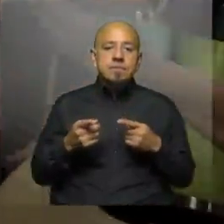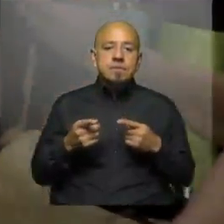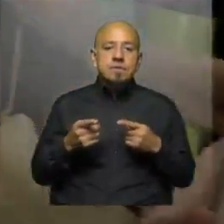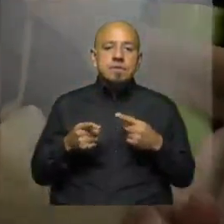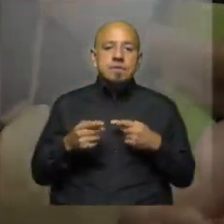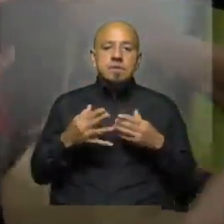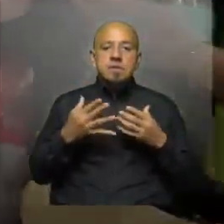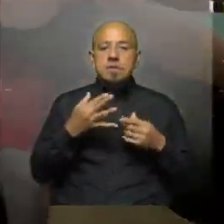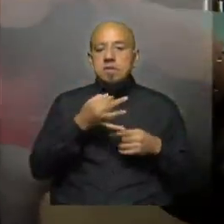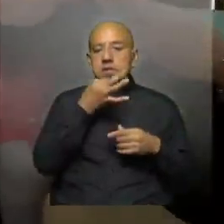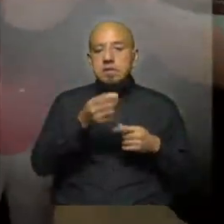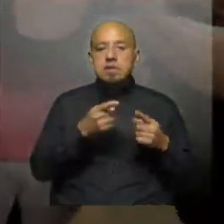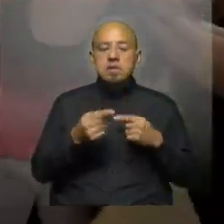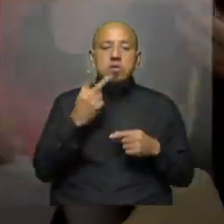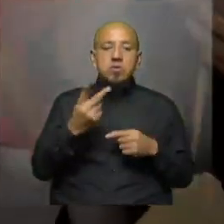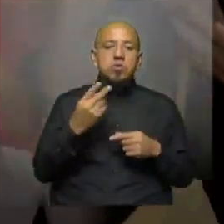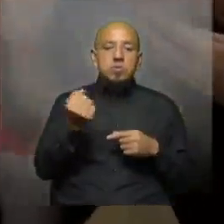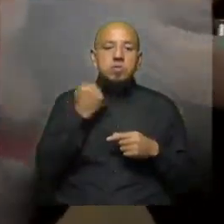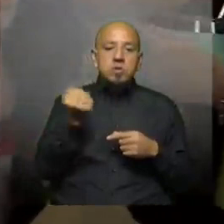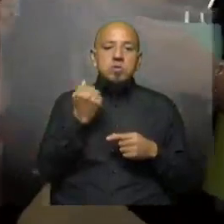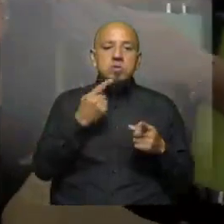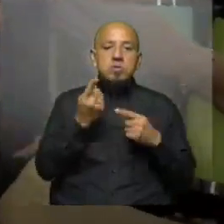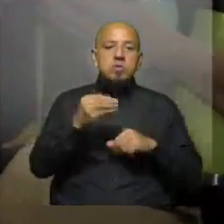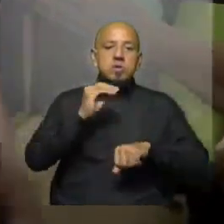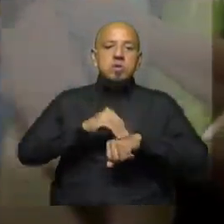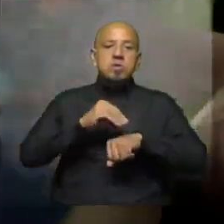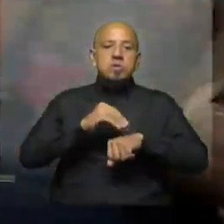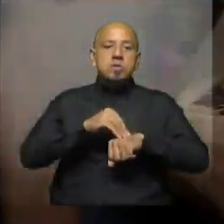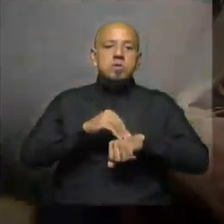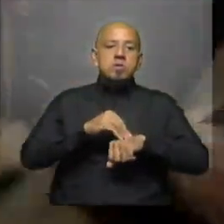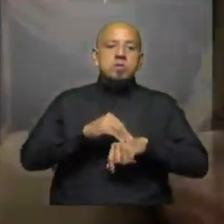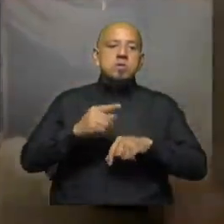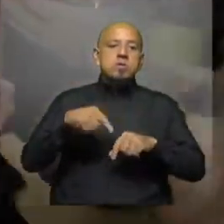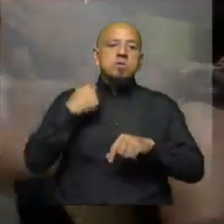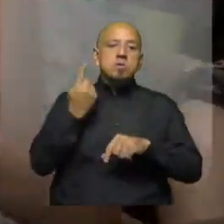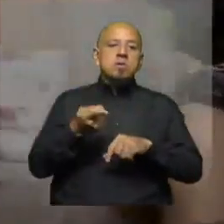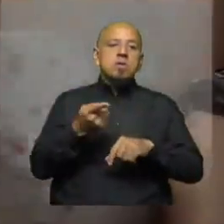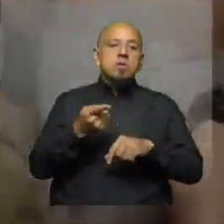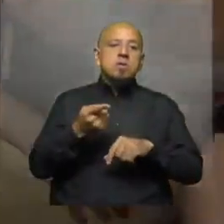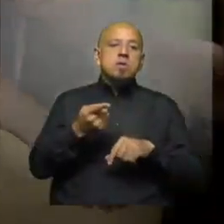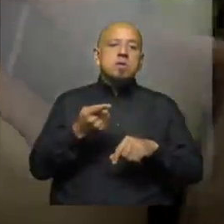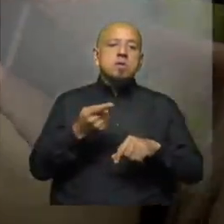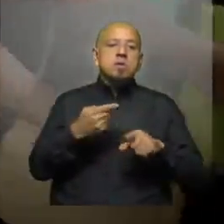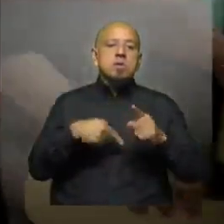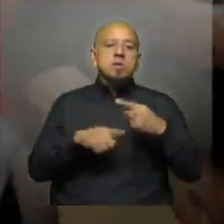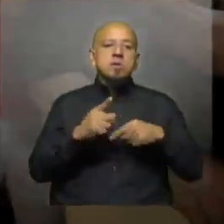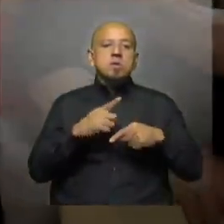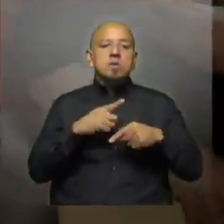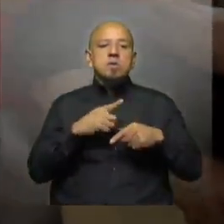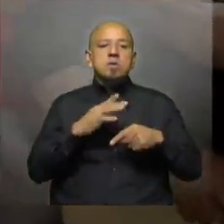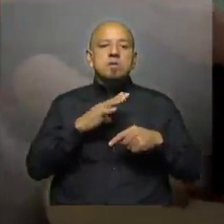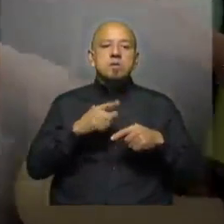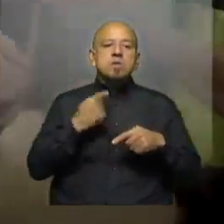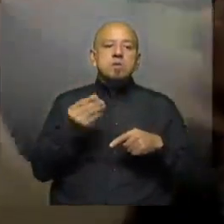quiero comentar dos cosas bien importantes, dos avisos solidarios. Mañana es el velódromo solidario, el velódromo municipal, donde todo